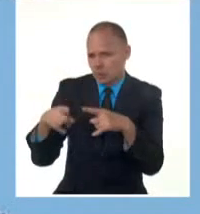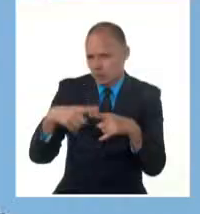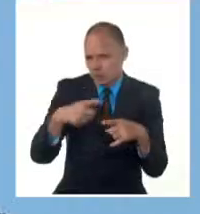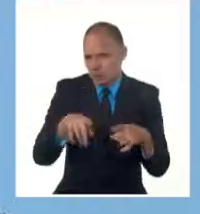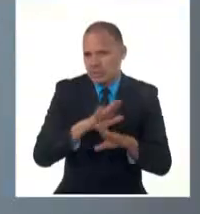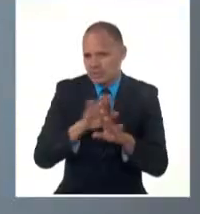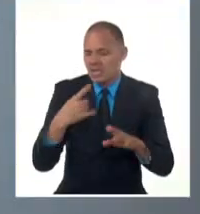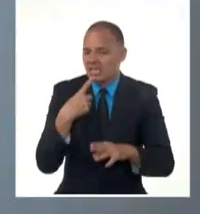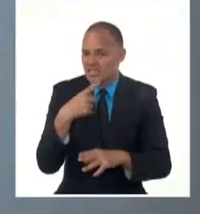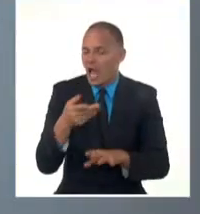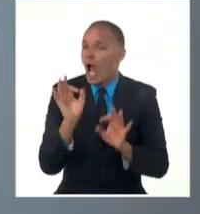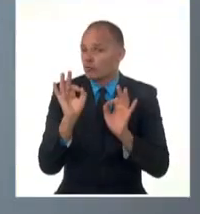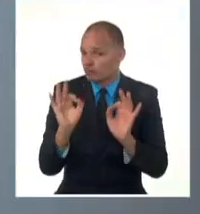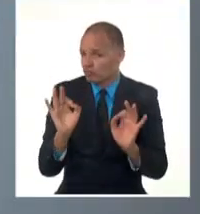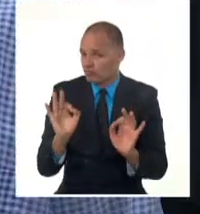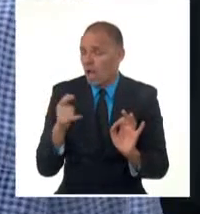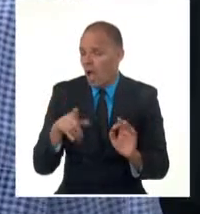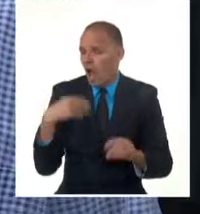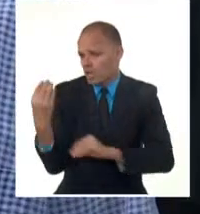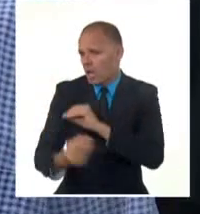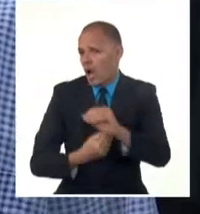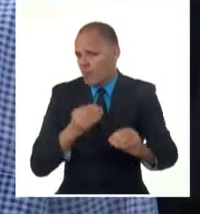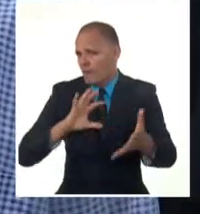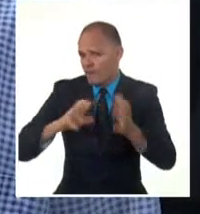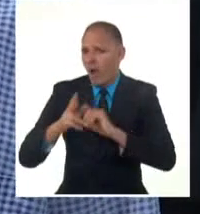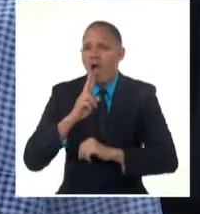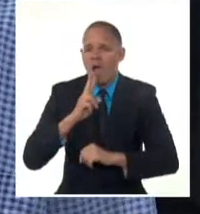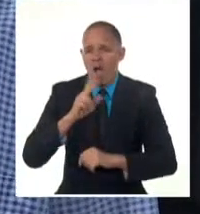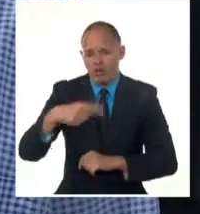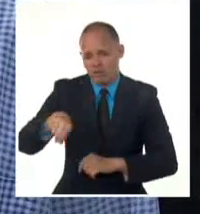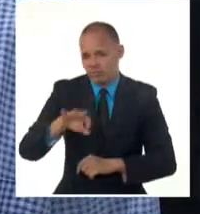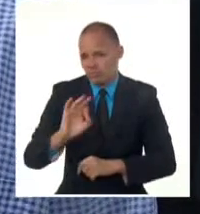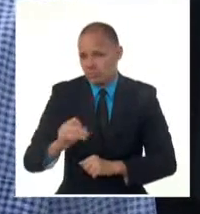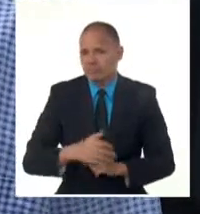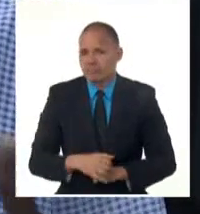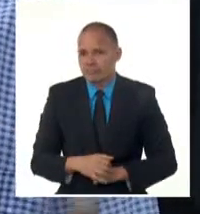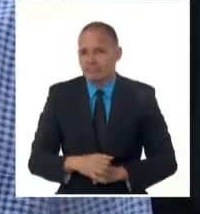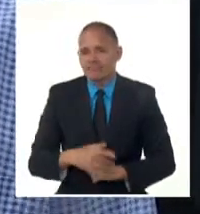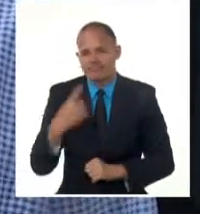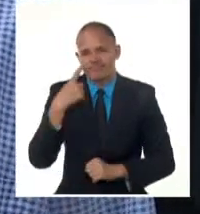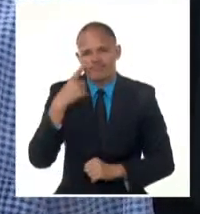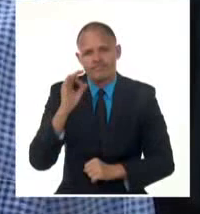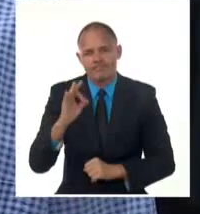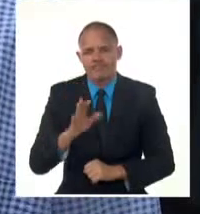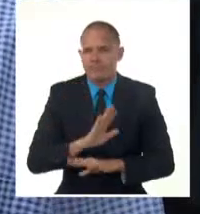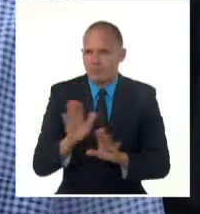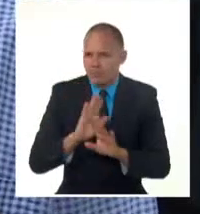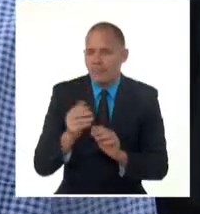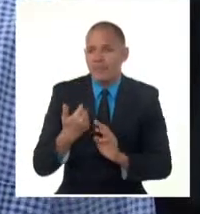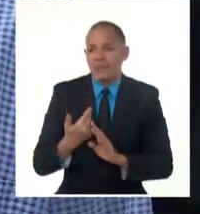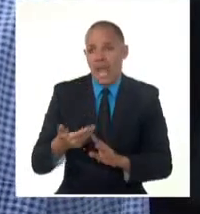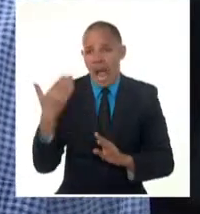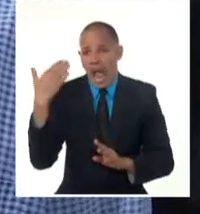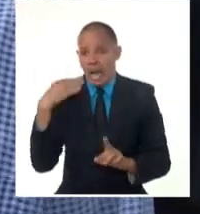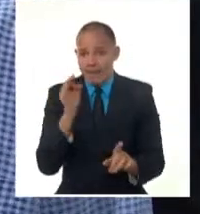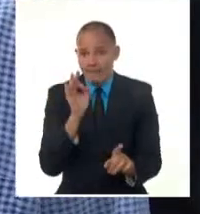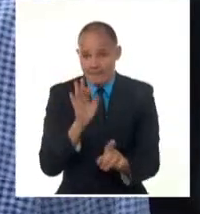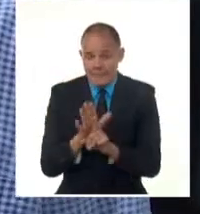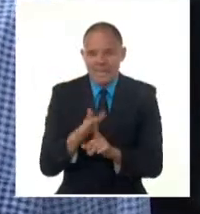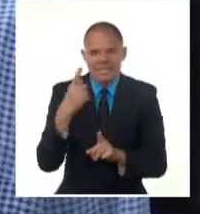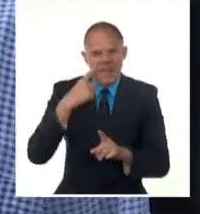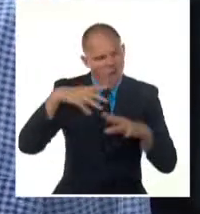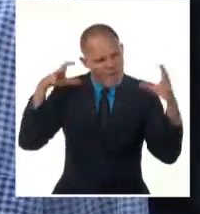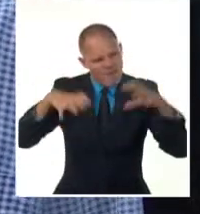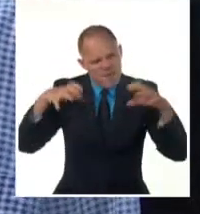al régimen hidrológico. Hubo días en que al inicio en que incrementó 20 millones, otros días 50 y después fueron